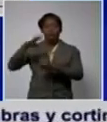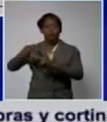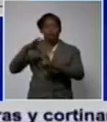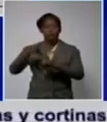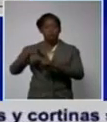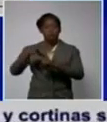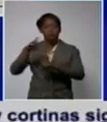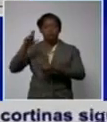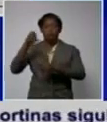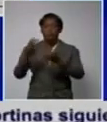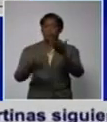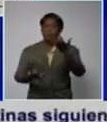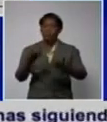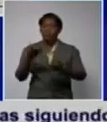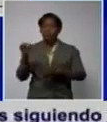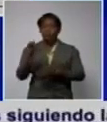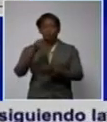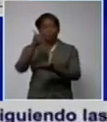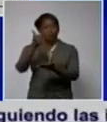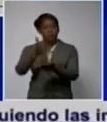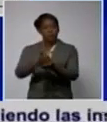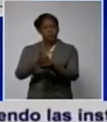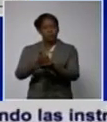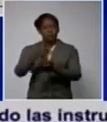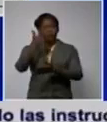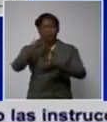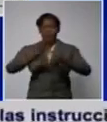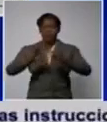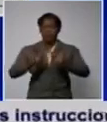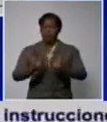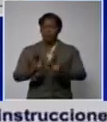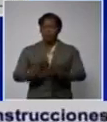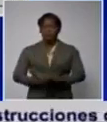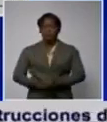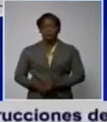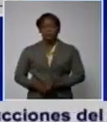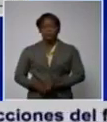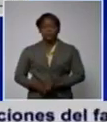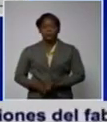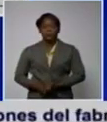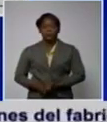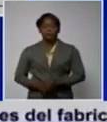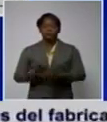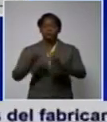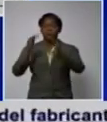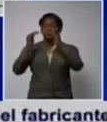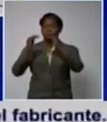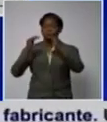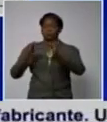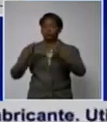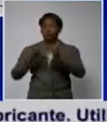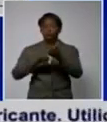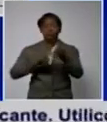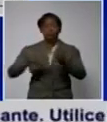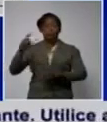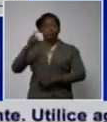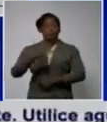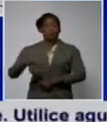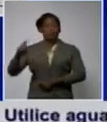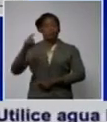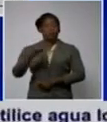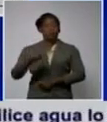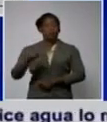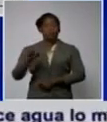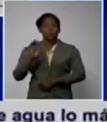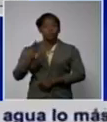el municipio de Artemisa. Y finalmente, esto es en el orden, Camagüey, con una tasa, con un número